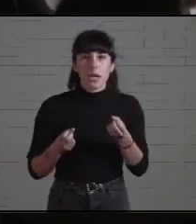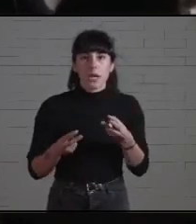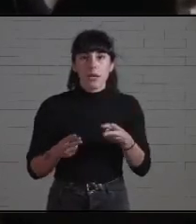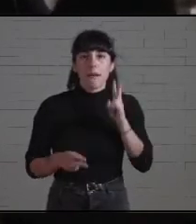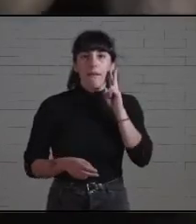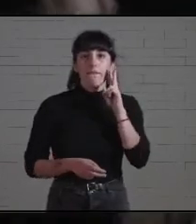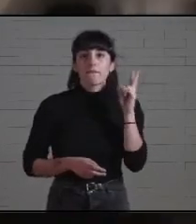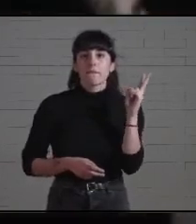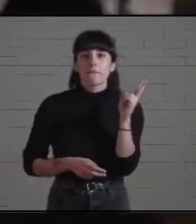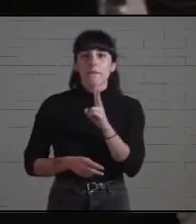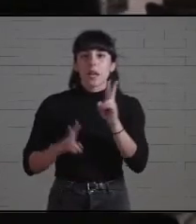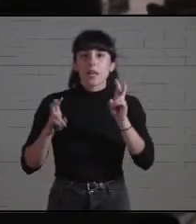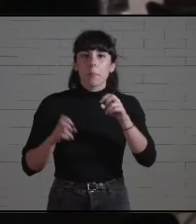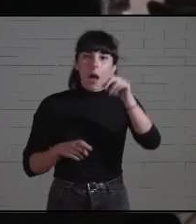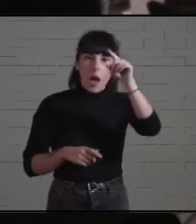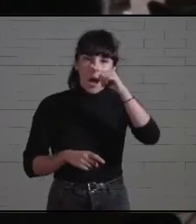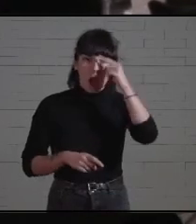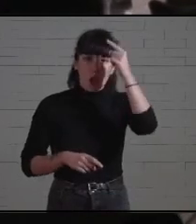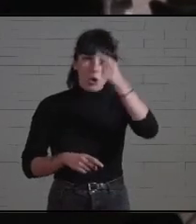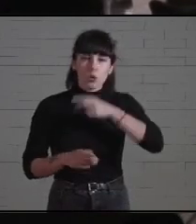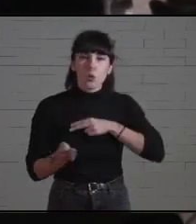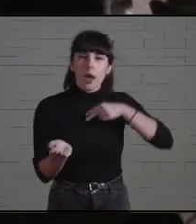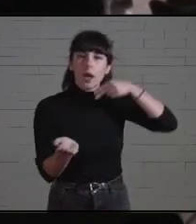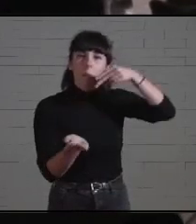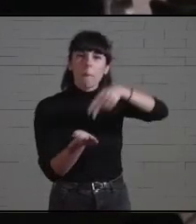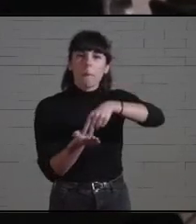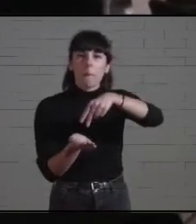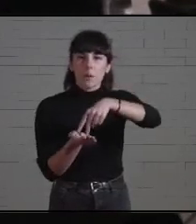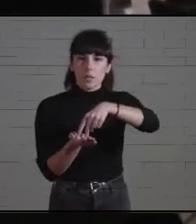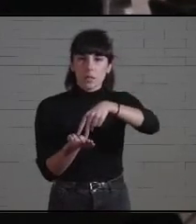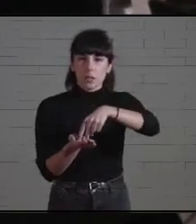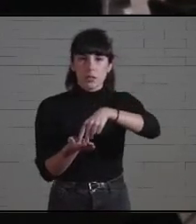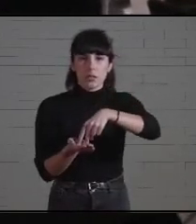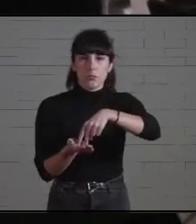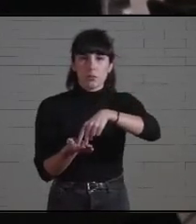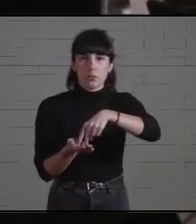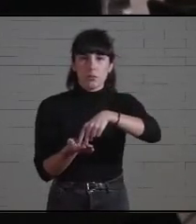la cultura del presentismo y la cultura